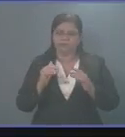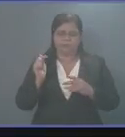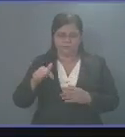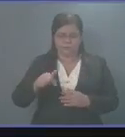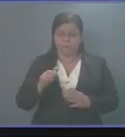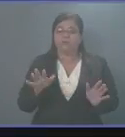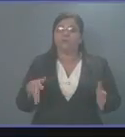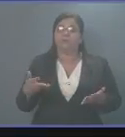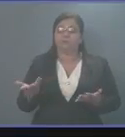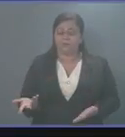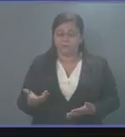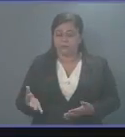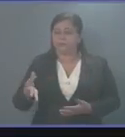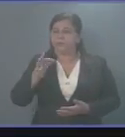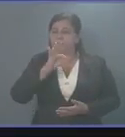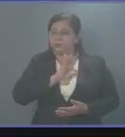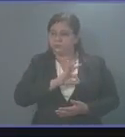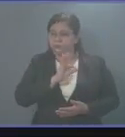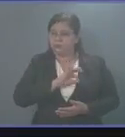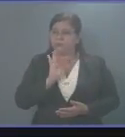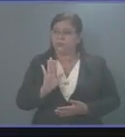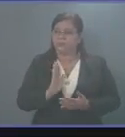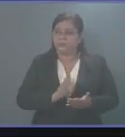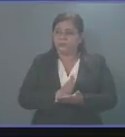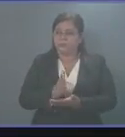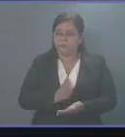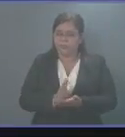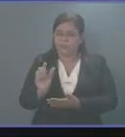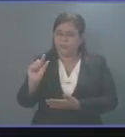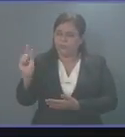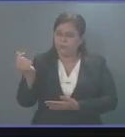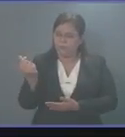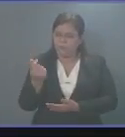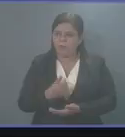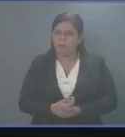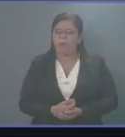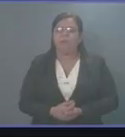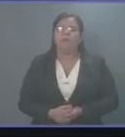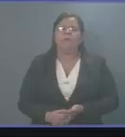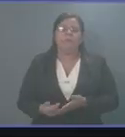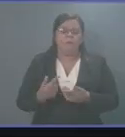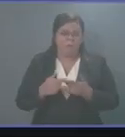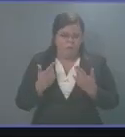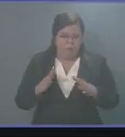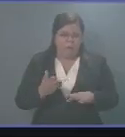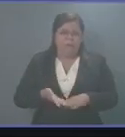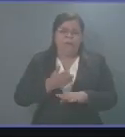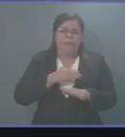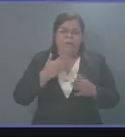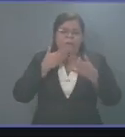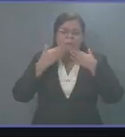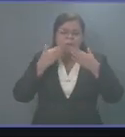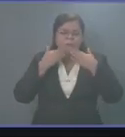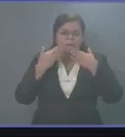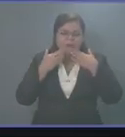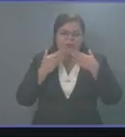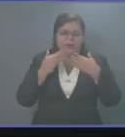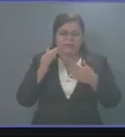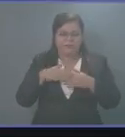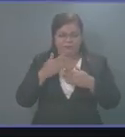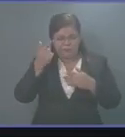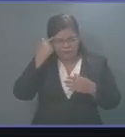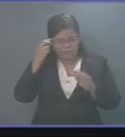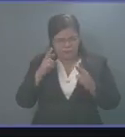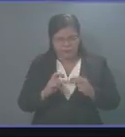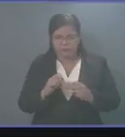el sentido de mejorar su acceso a los créditos. Por lo antes expuesto, después del análisis y estudio de